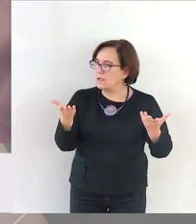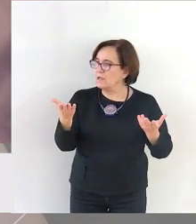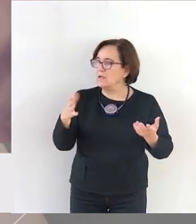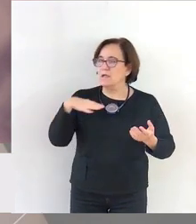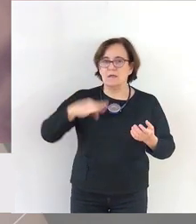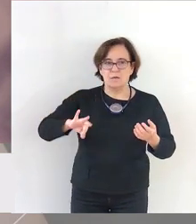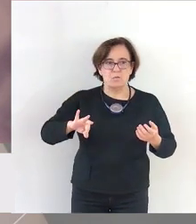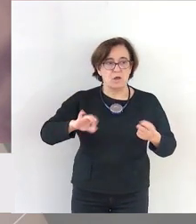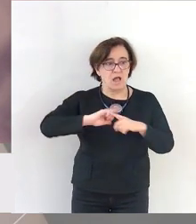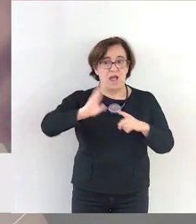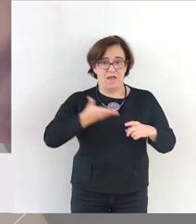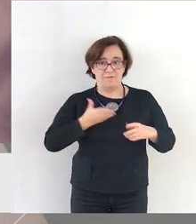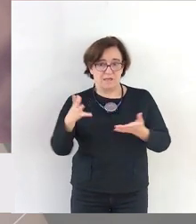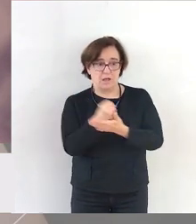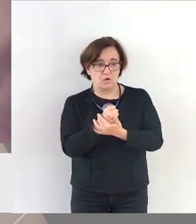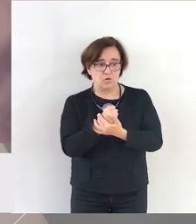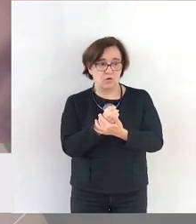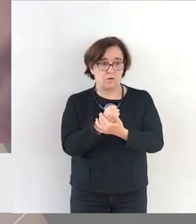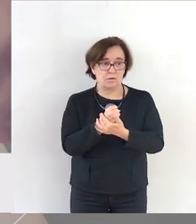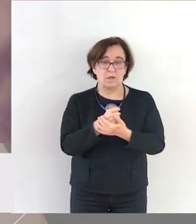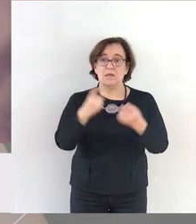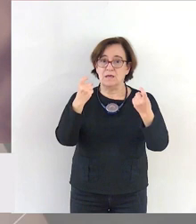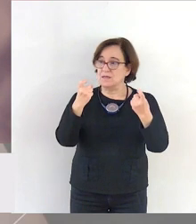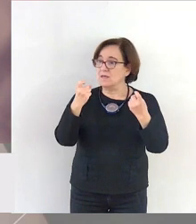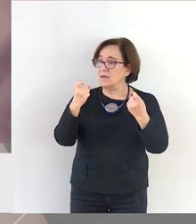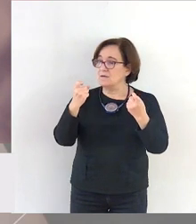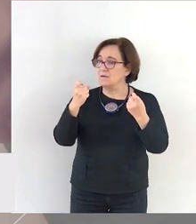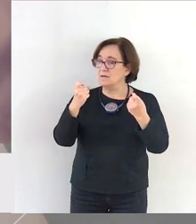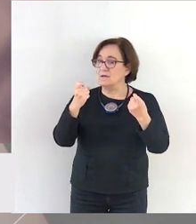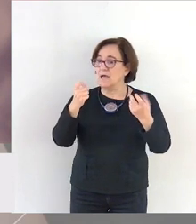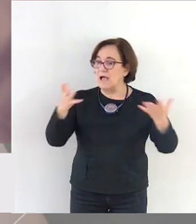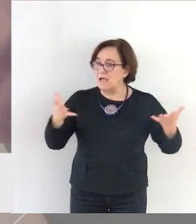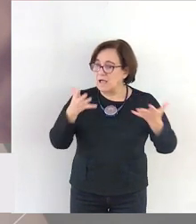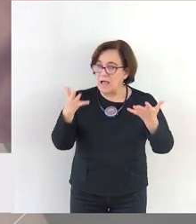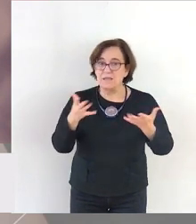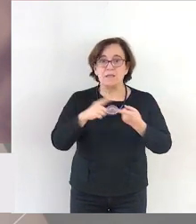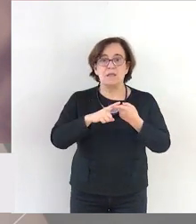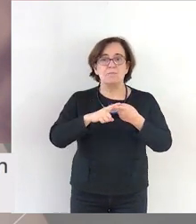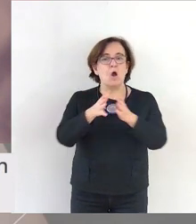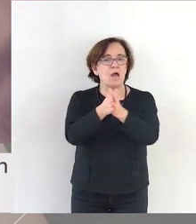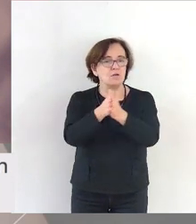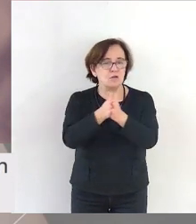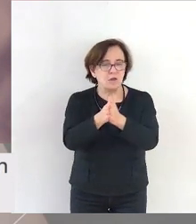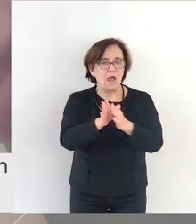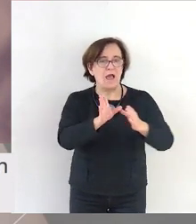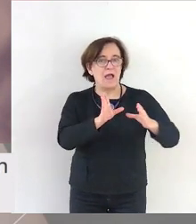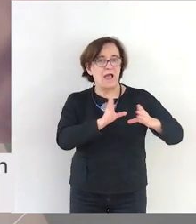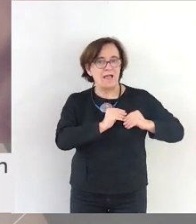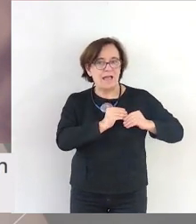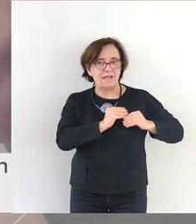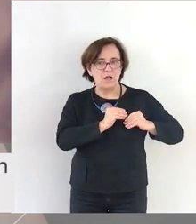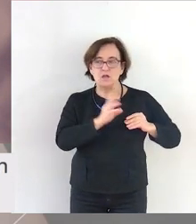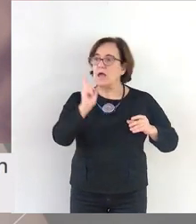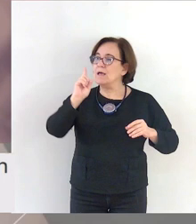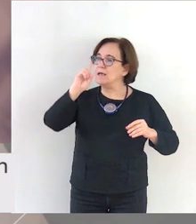nos pueden terminar afectando a todos necesitan el ánimo el el entusiasmo la generosidad y también